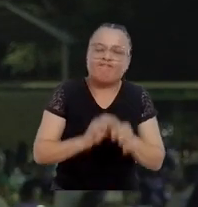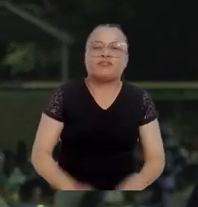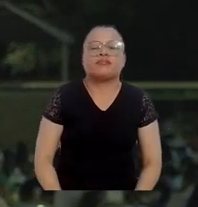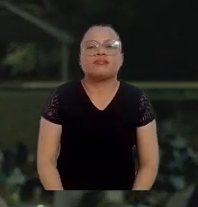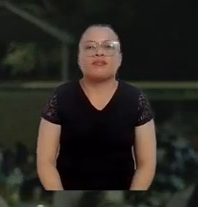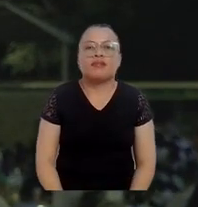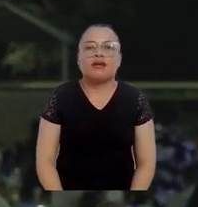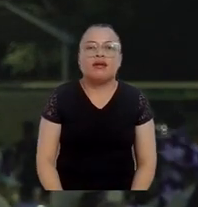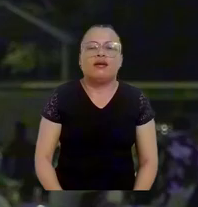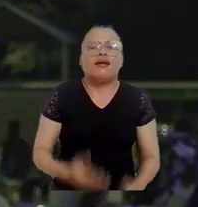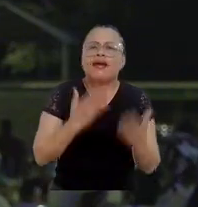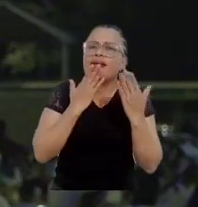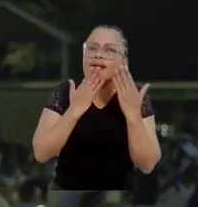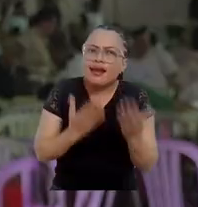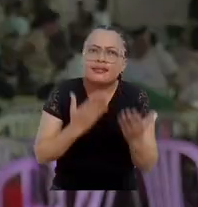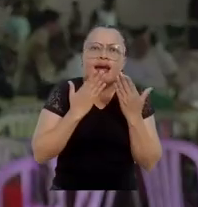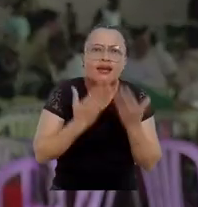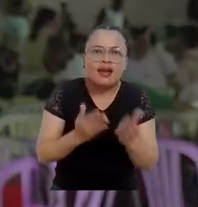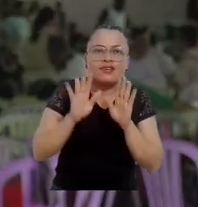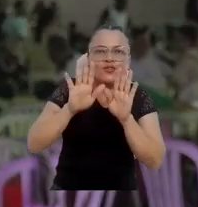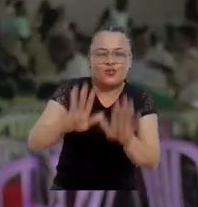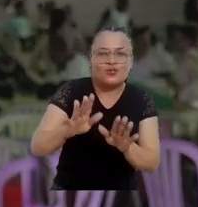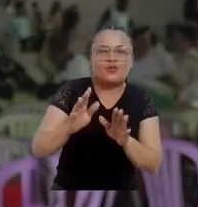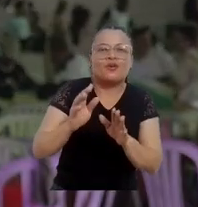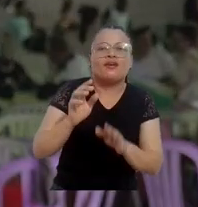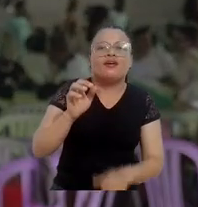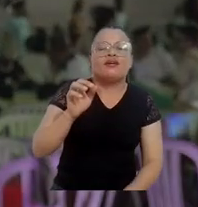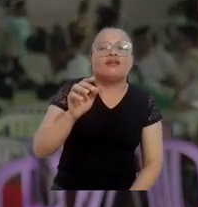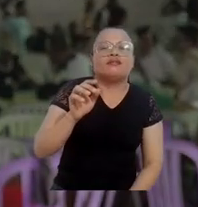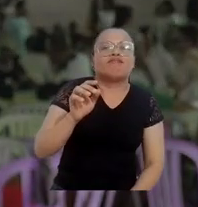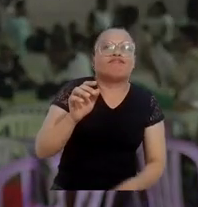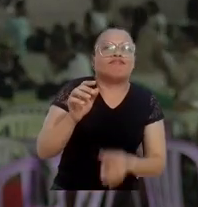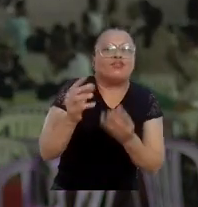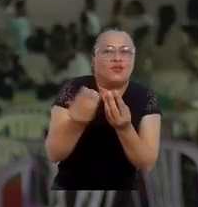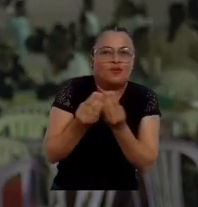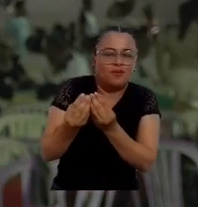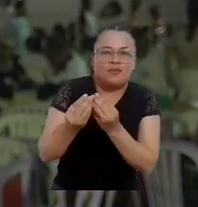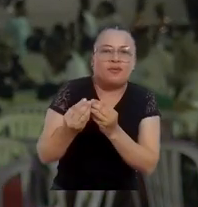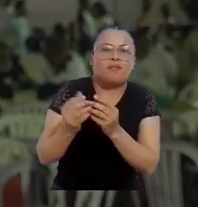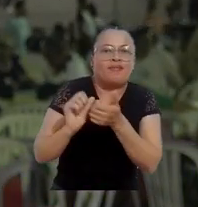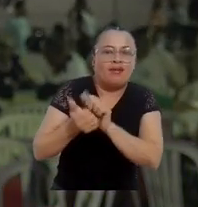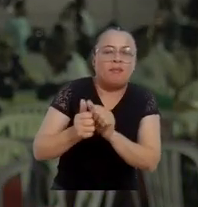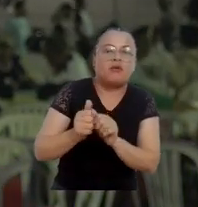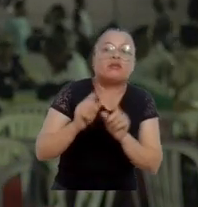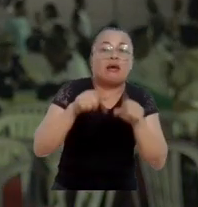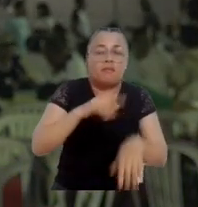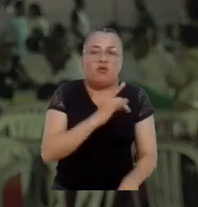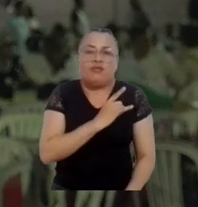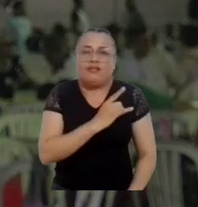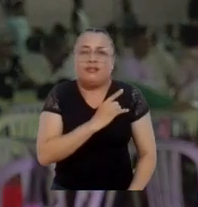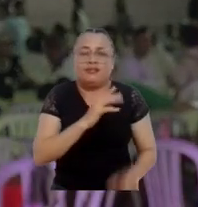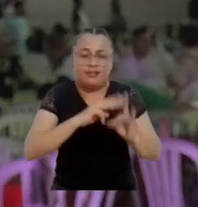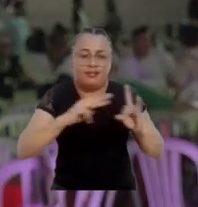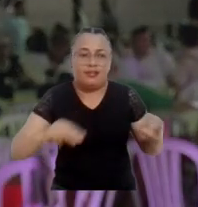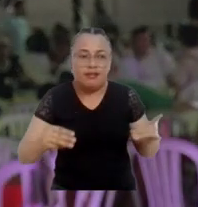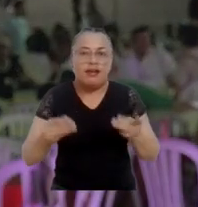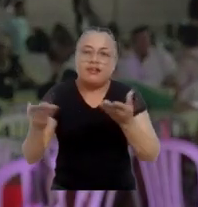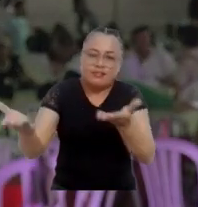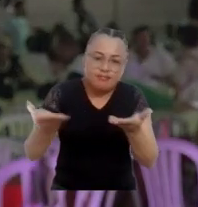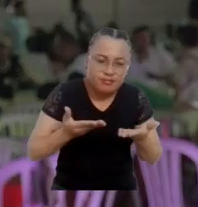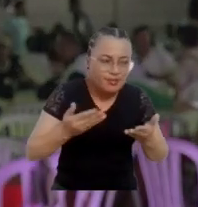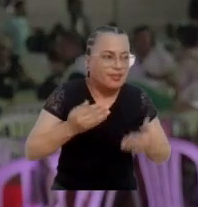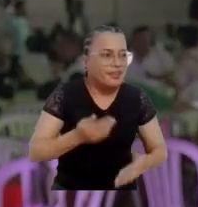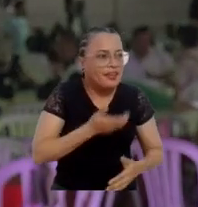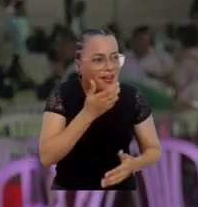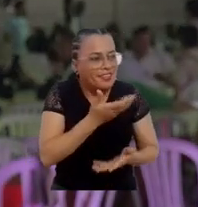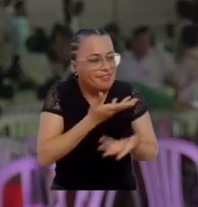como universidad, una unidad entre nosotros. Agradecer ante todo a Intra Unicol y a la Universidad del Magdalena por el recibimiento